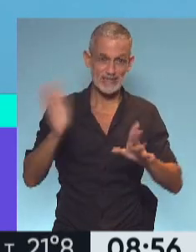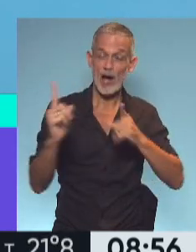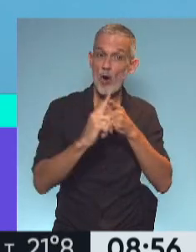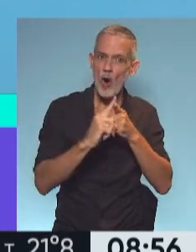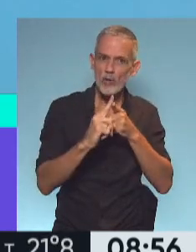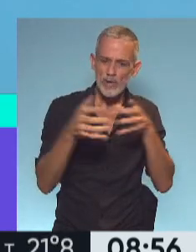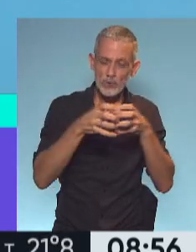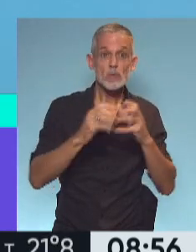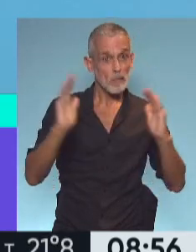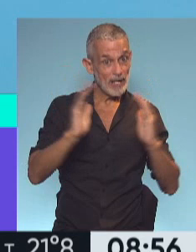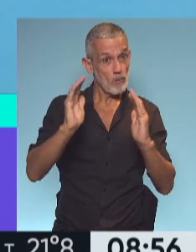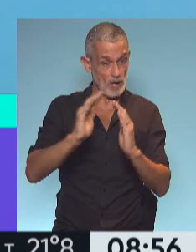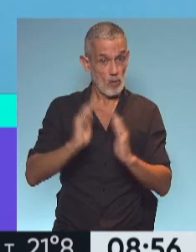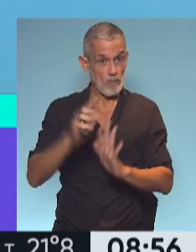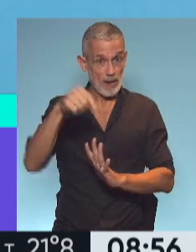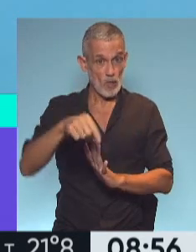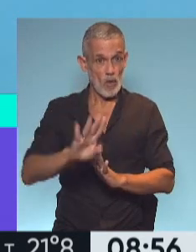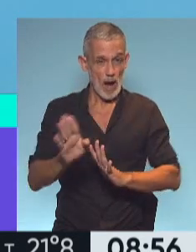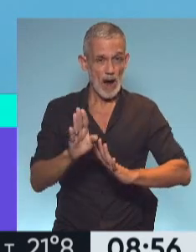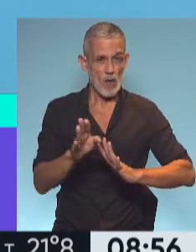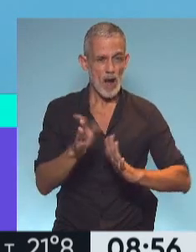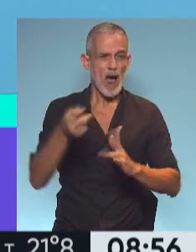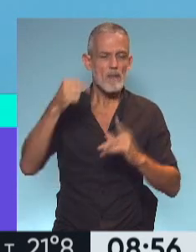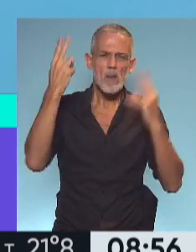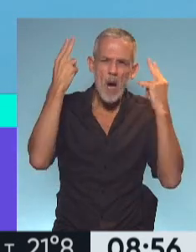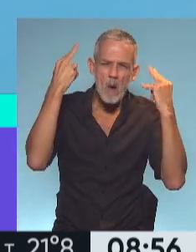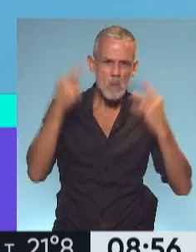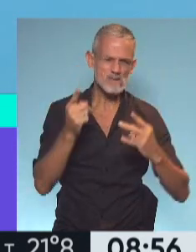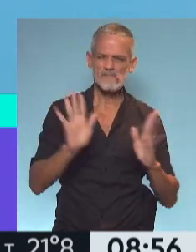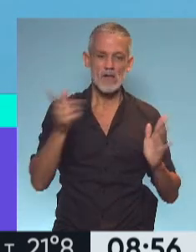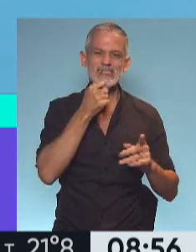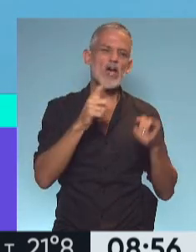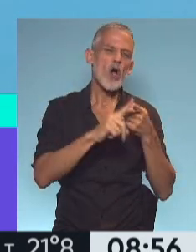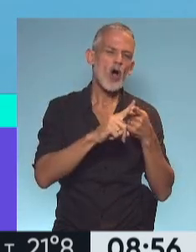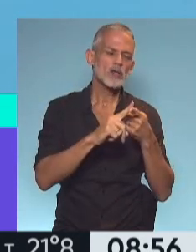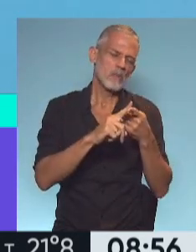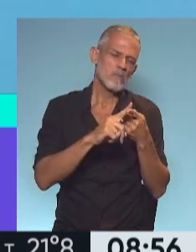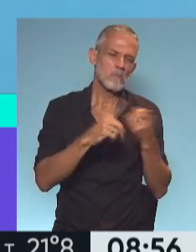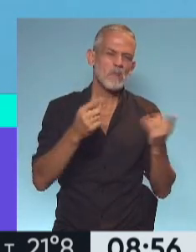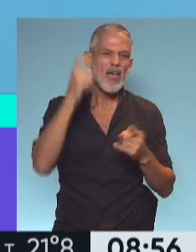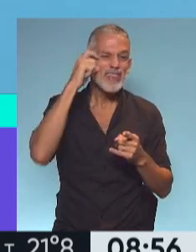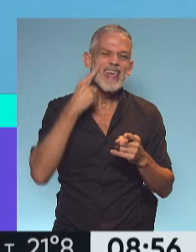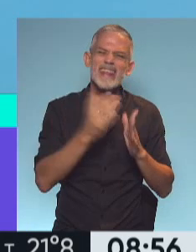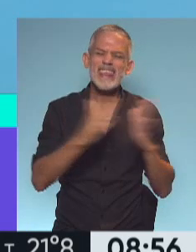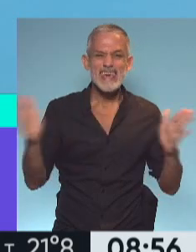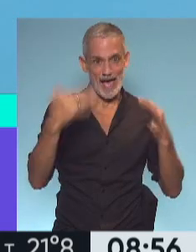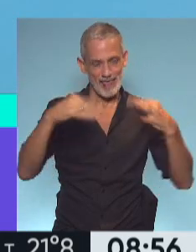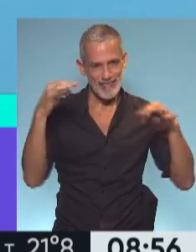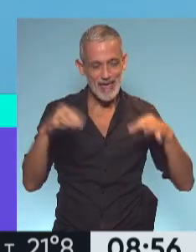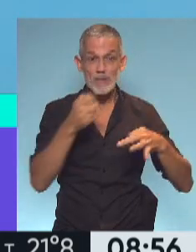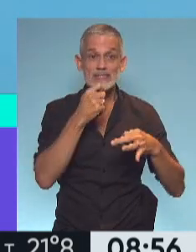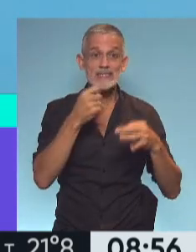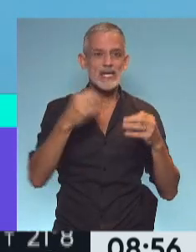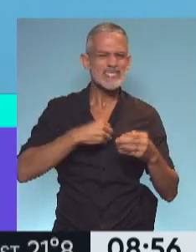viendo que está bajando también el acatamiento, el aislamiento, si somos contactos estrechos, son esos 10 días para que si empezamos